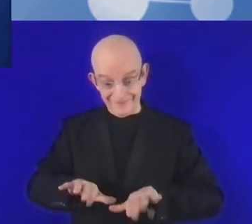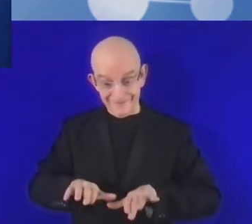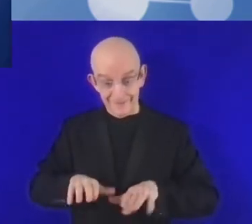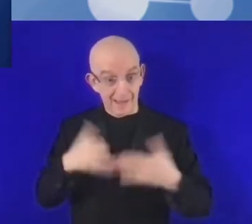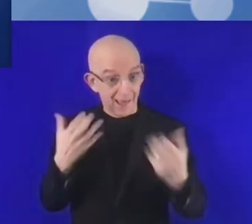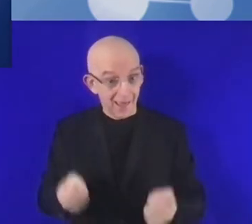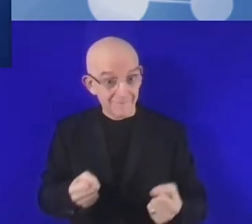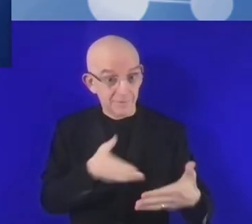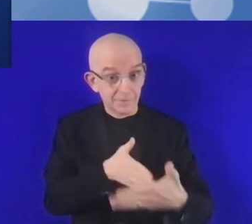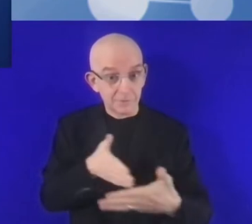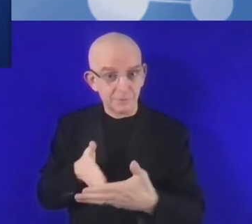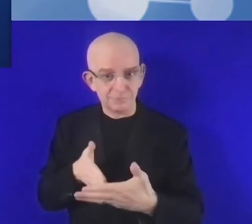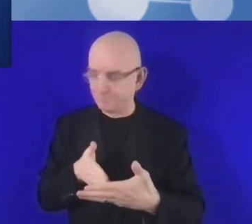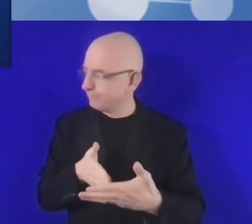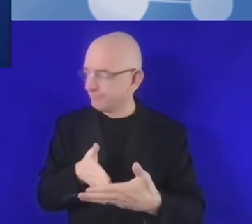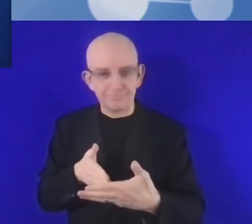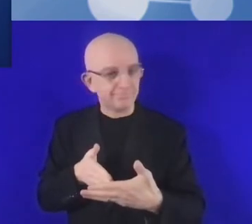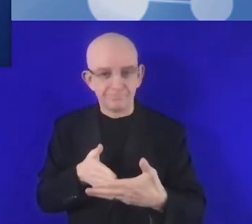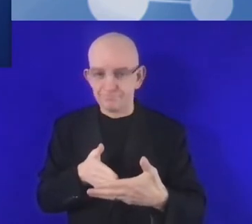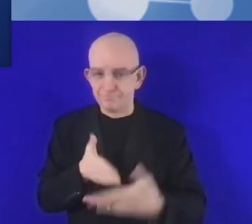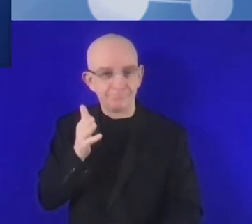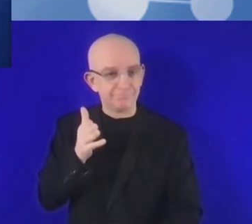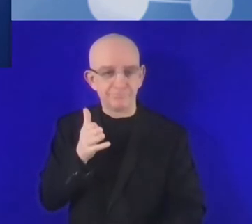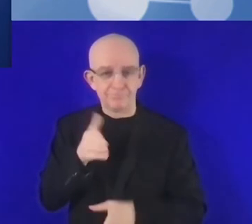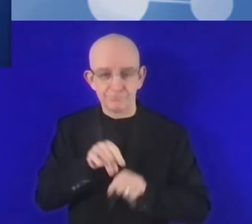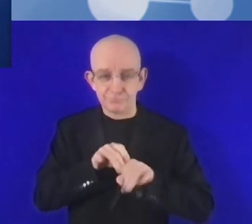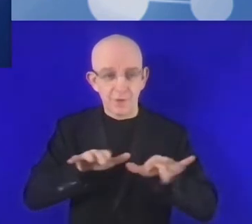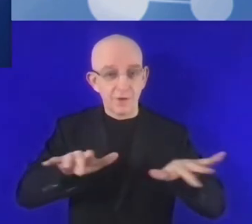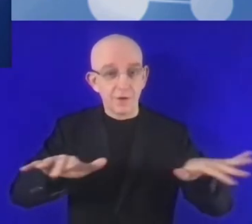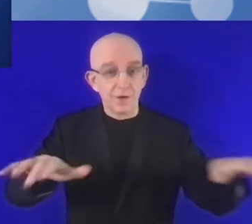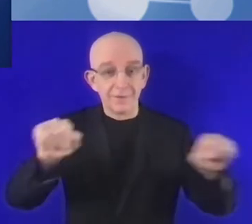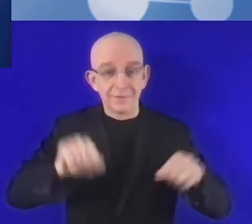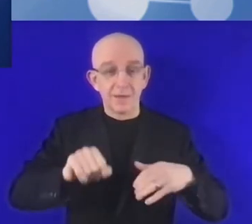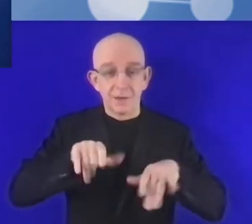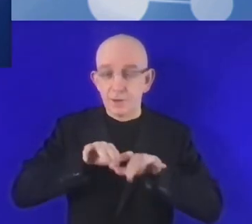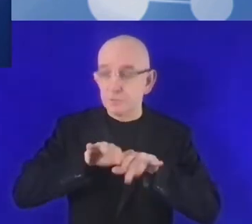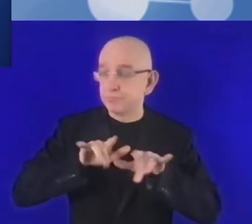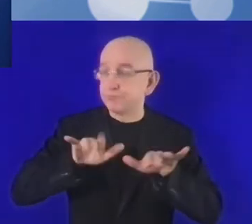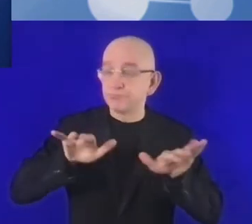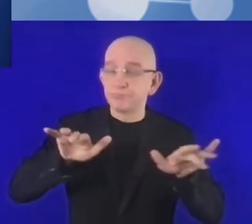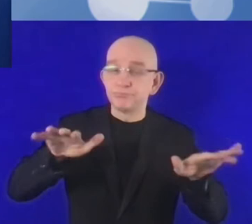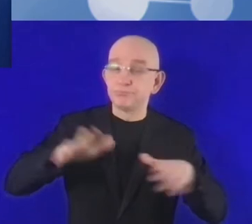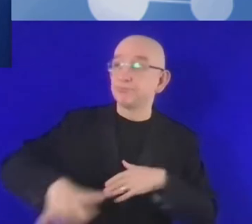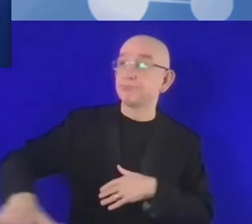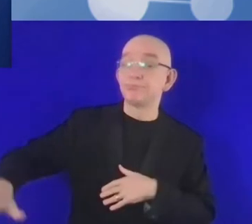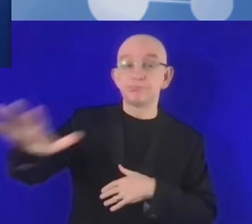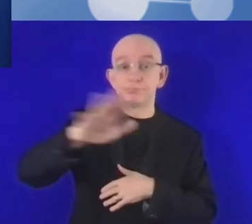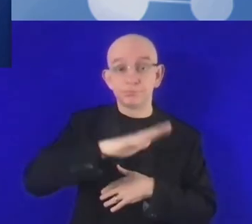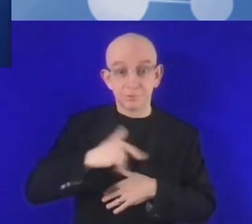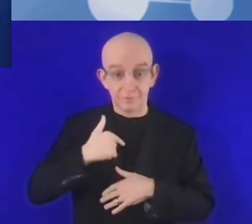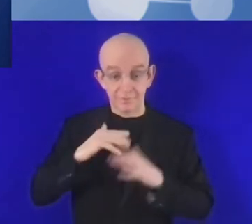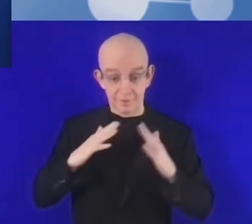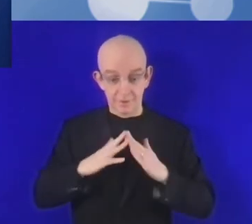¿Internet no tiene fronteras? ¿Es así? ¿O es posible que podamos ampliar las fronteras,